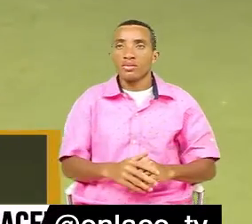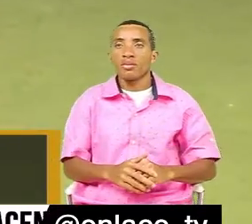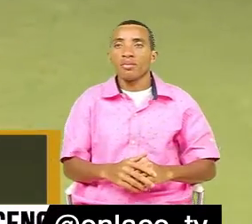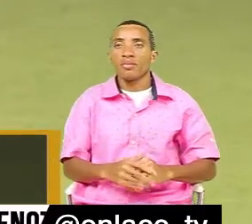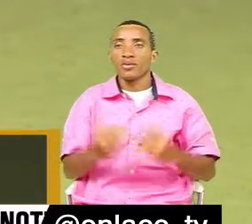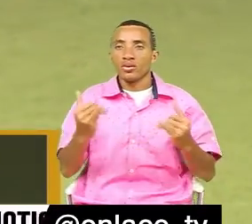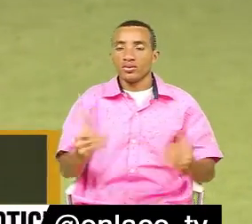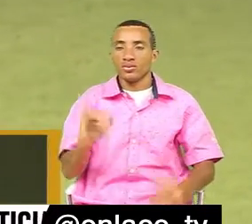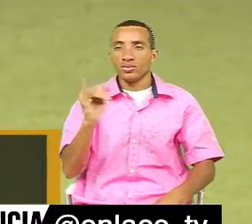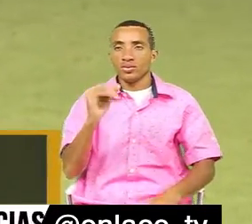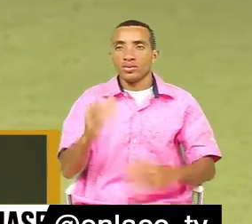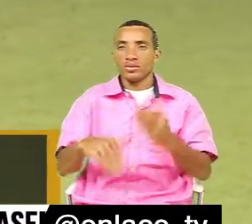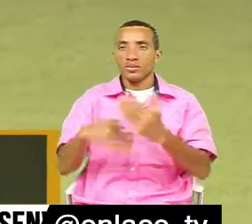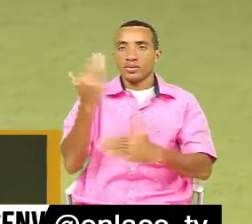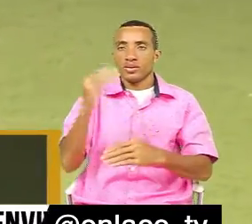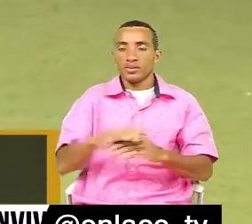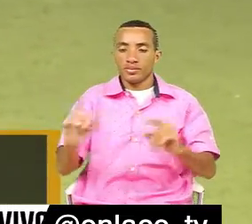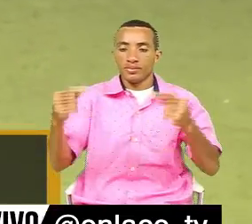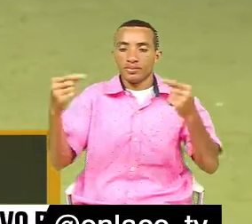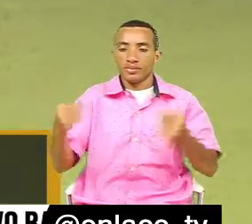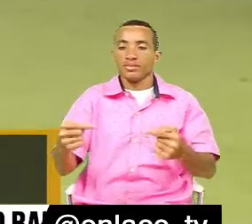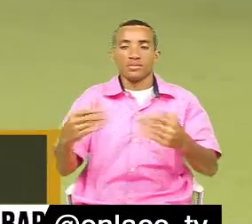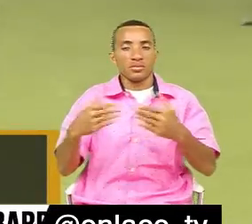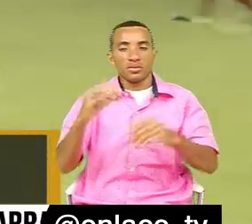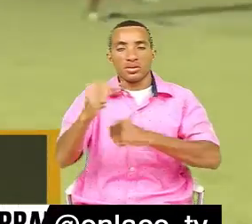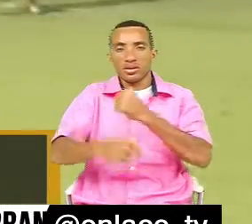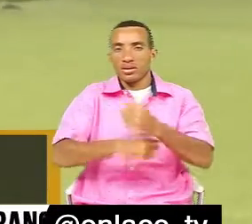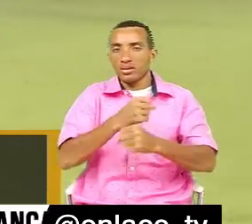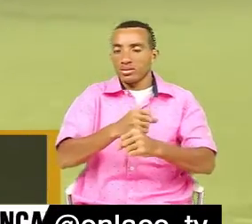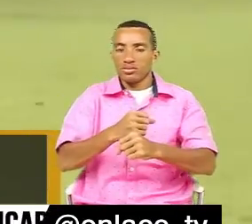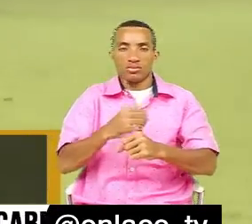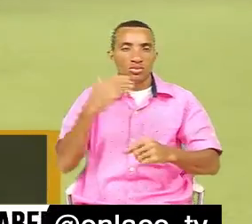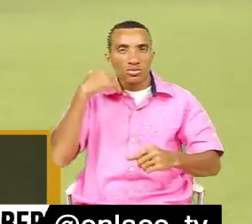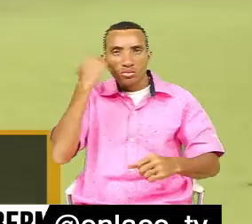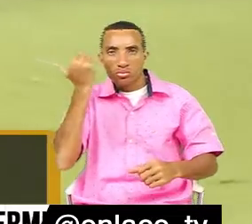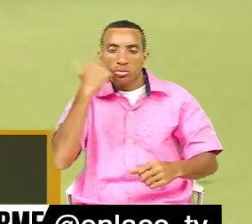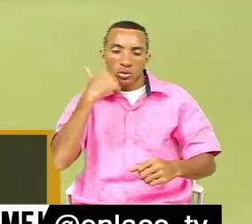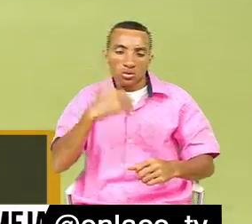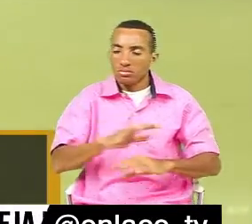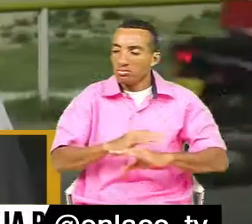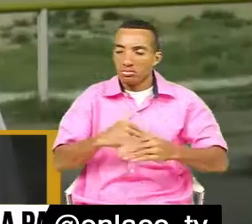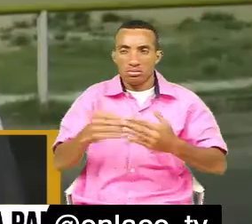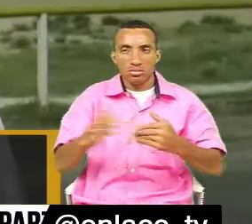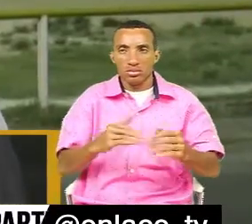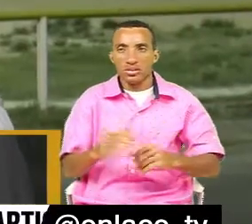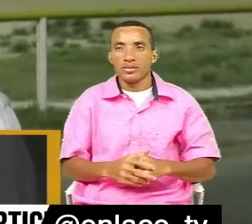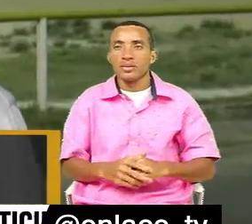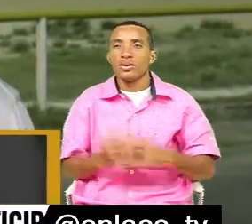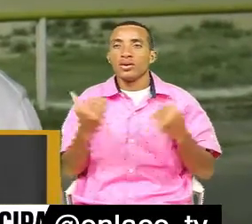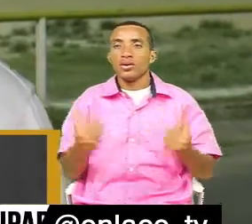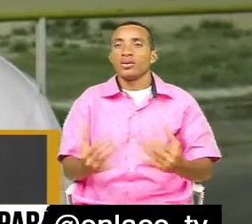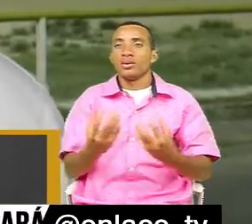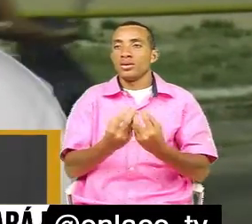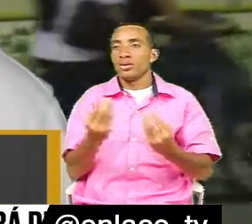jueves se da inicio al torneo categoría abierta. Bueno, bien, ya hasta el momento ya contamos con 8